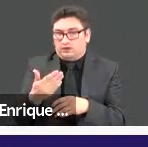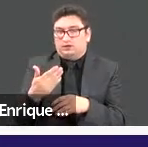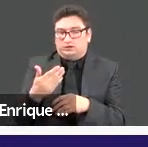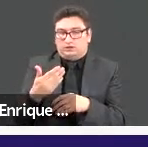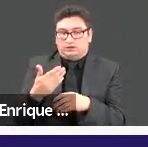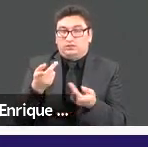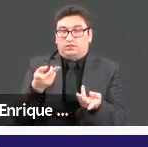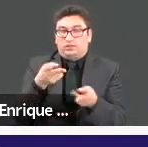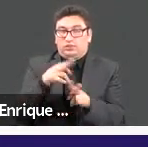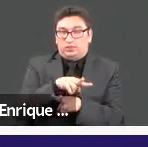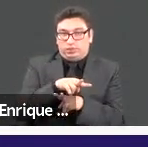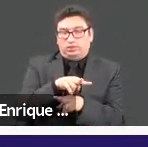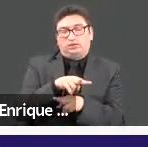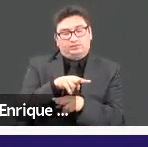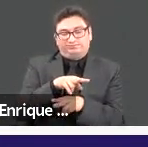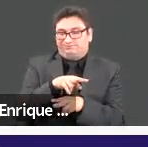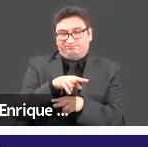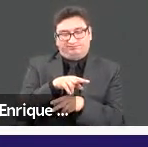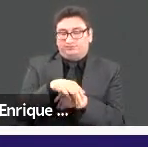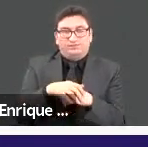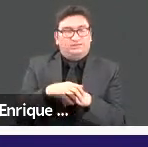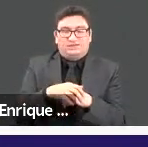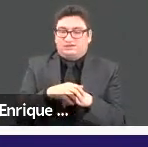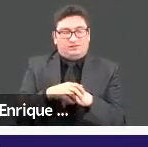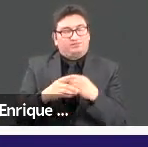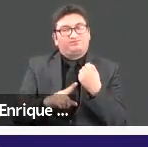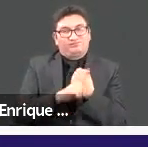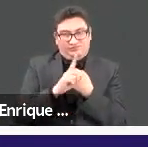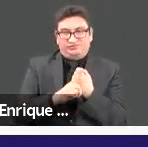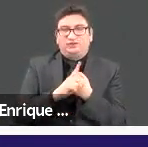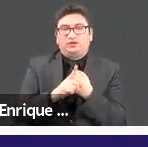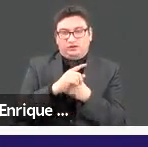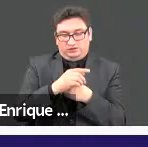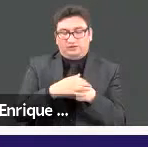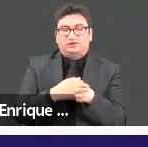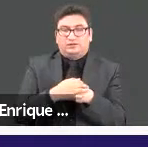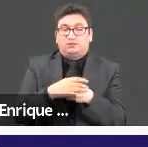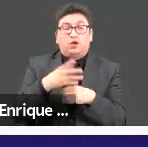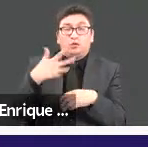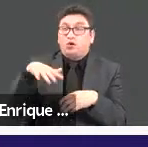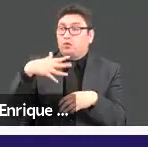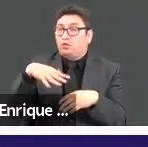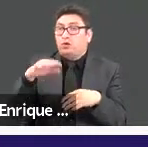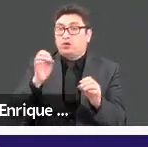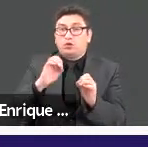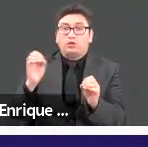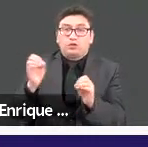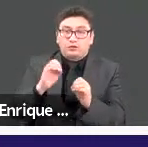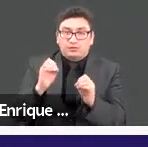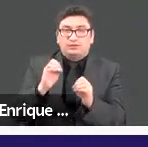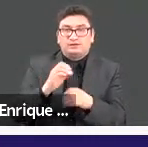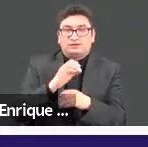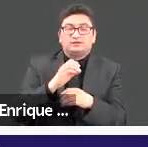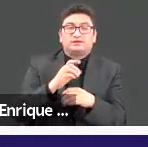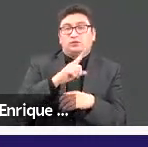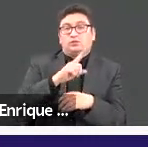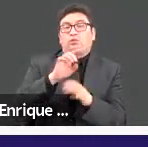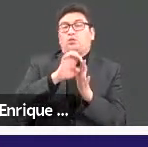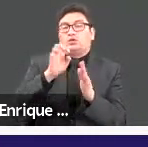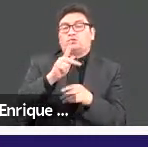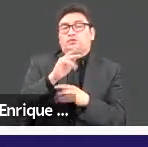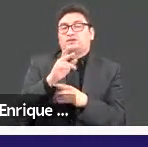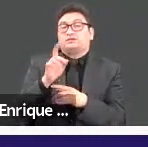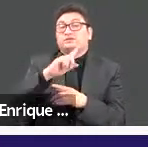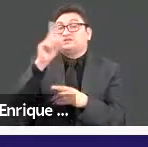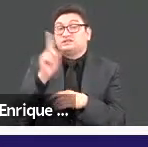al revés, entonces ahí va a haber problemas. Nos va a decir que no localiza una prescripción con Z, por ejemplo, no